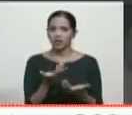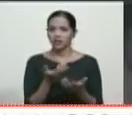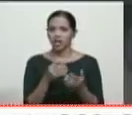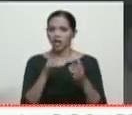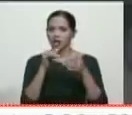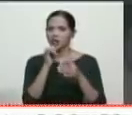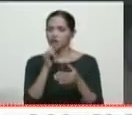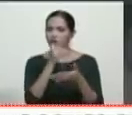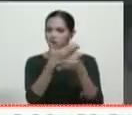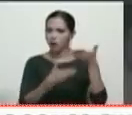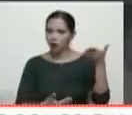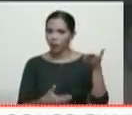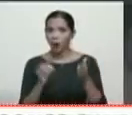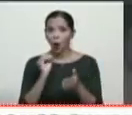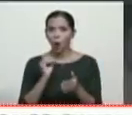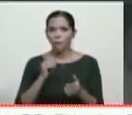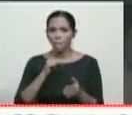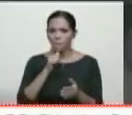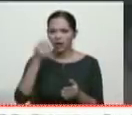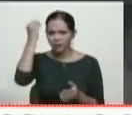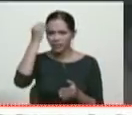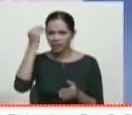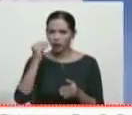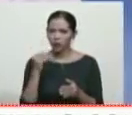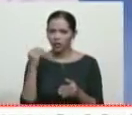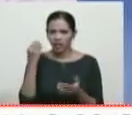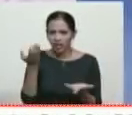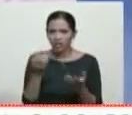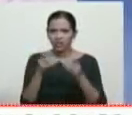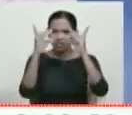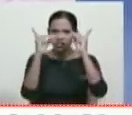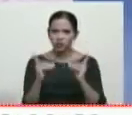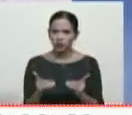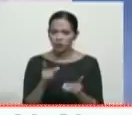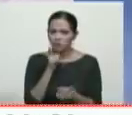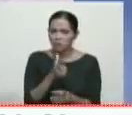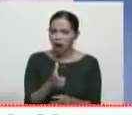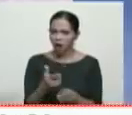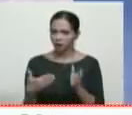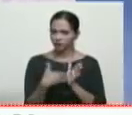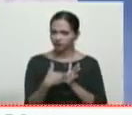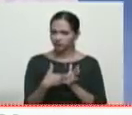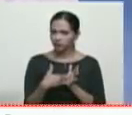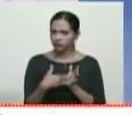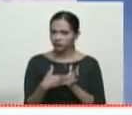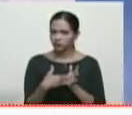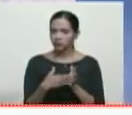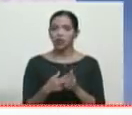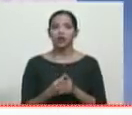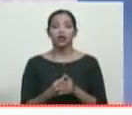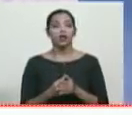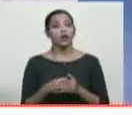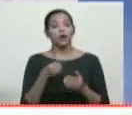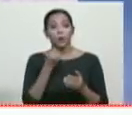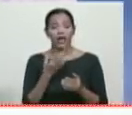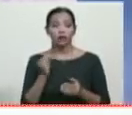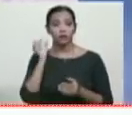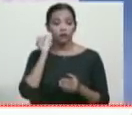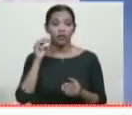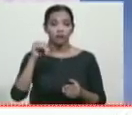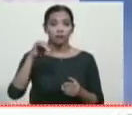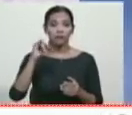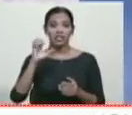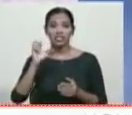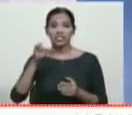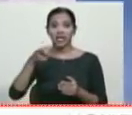más mal pensados y pensar de acciones deliberadas? En el caso de ella, bueno, fíjate, Bachelet viene